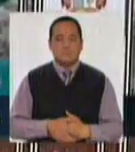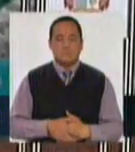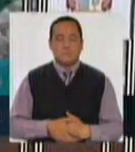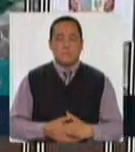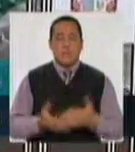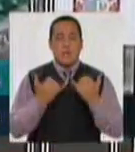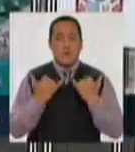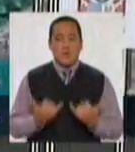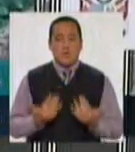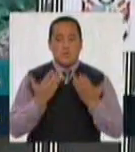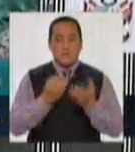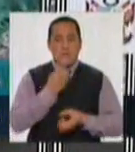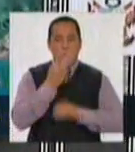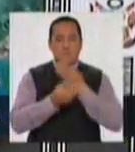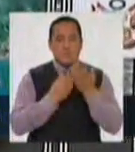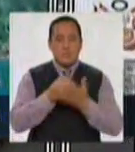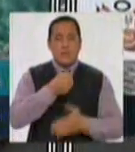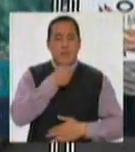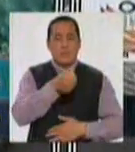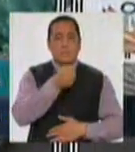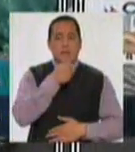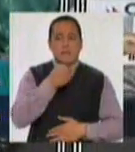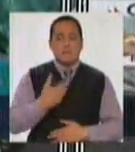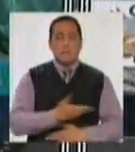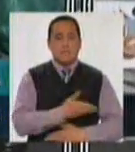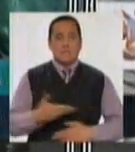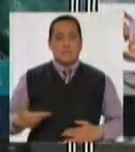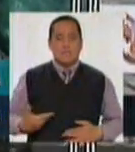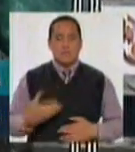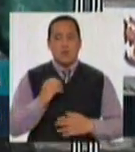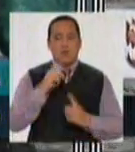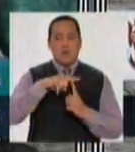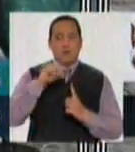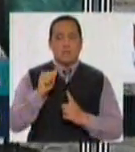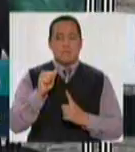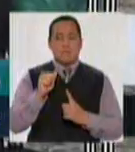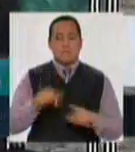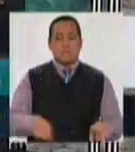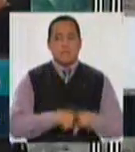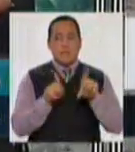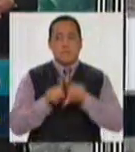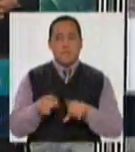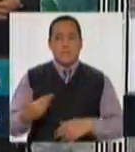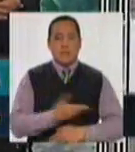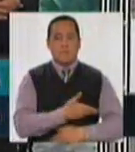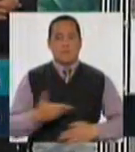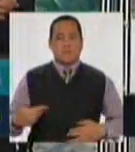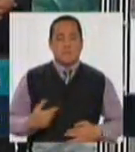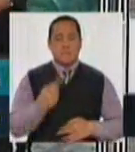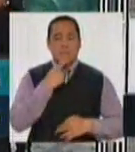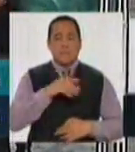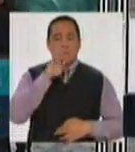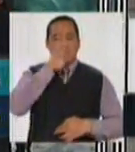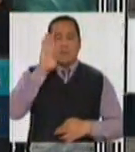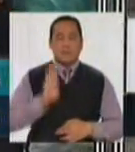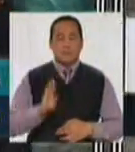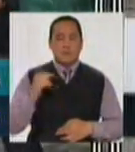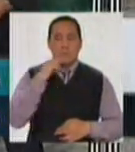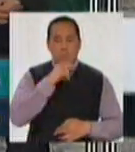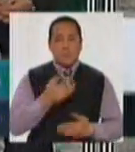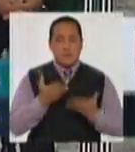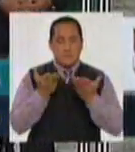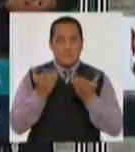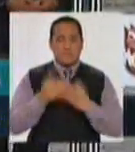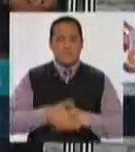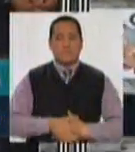Acto seguido, declaraciones a la prensa del presidente de la República, señor Ollanta Humala Tasso, y de la presidenta de la República Federativa de Brasil, señora Dilma